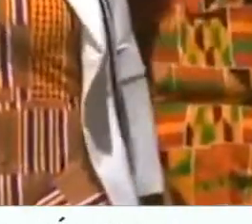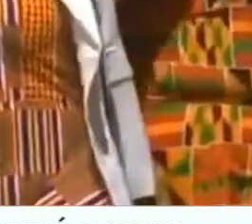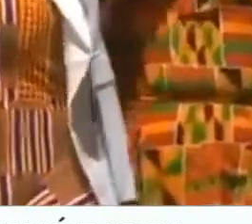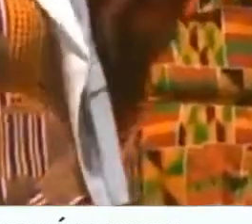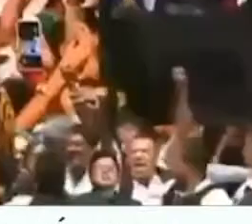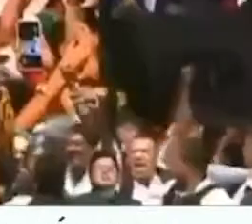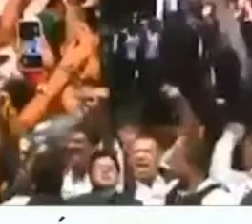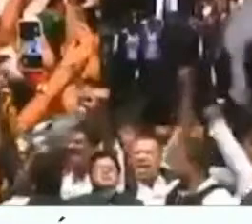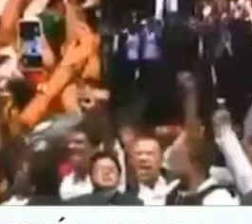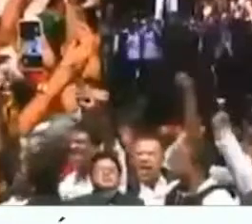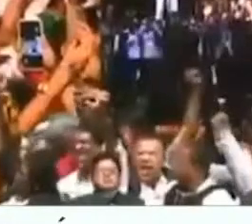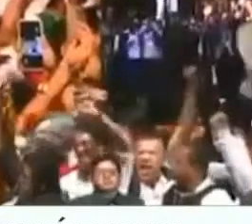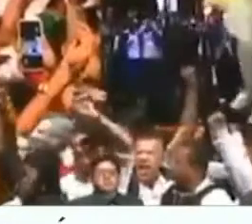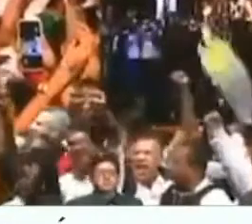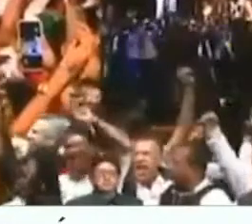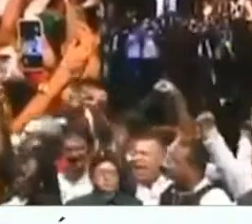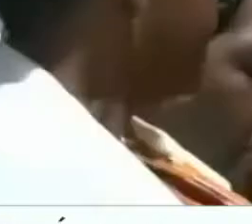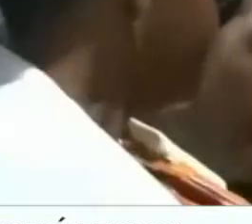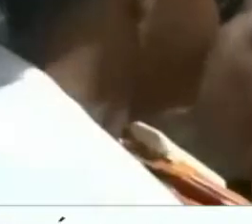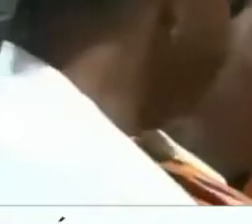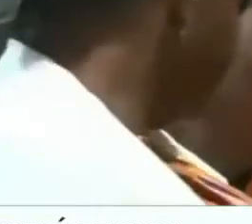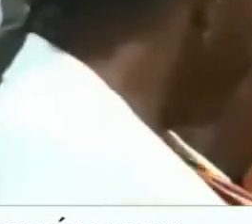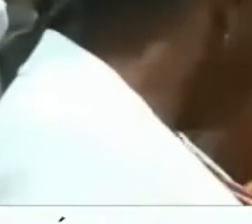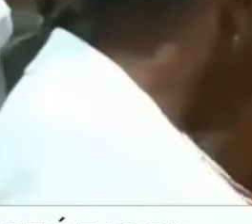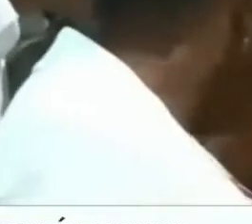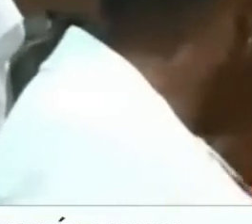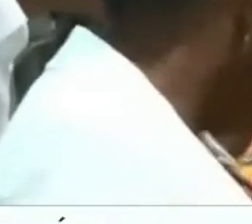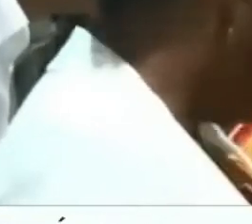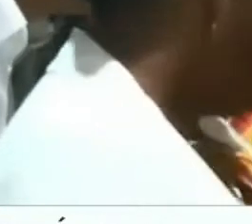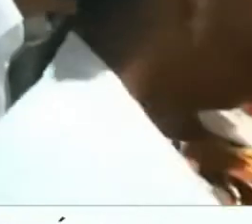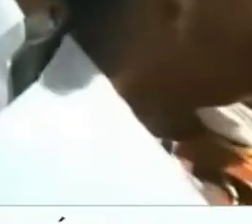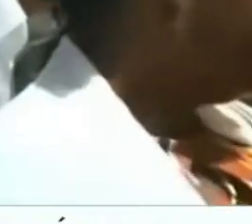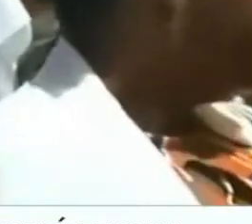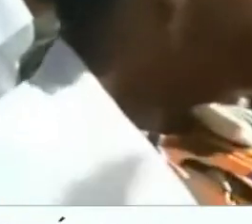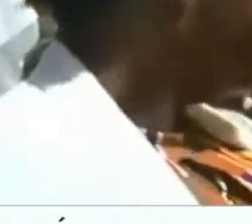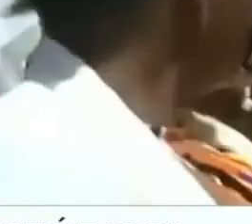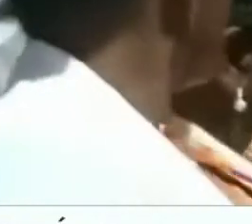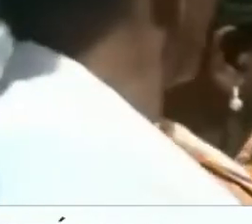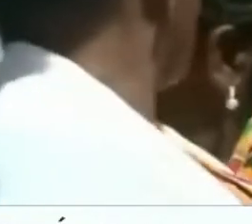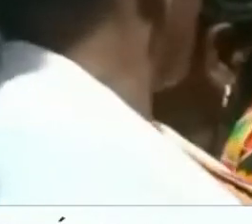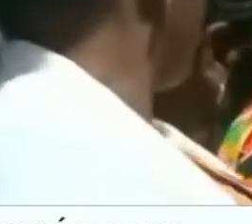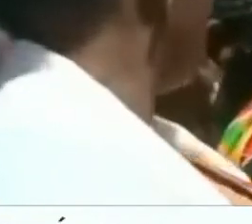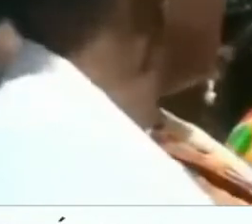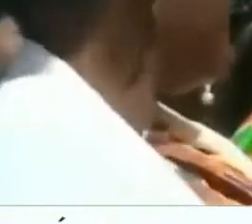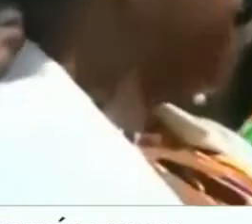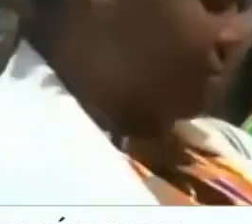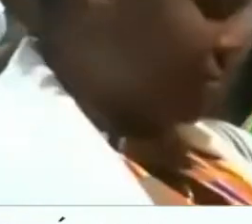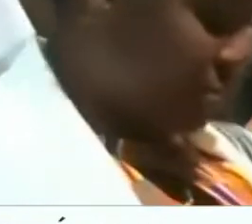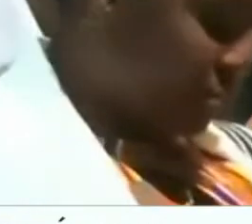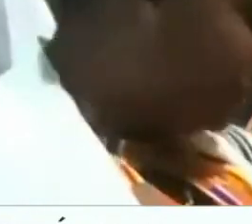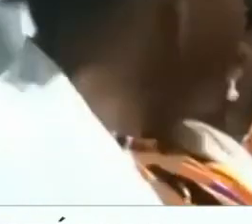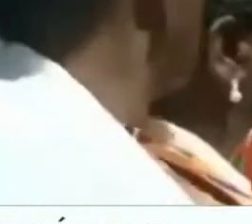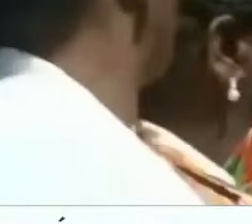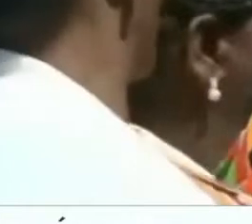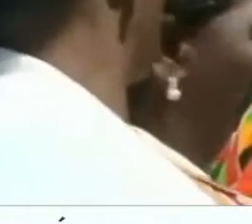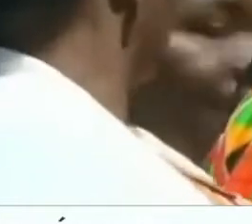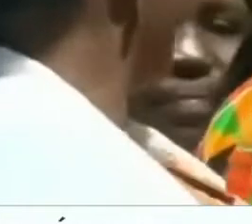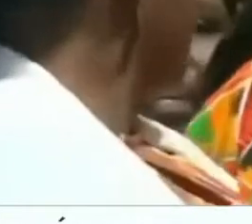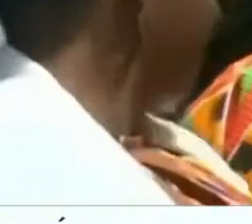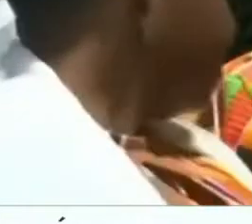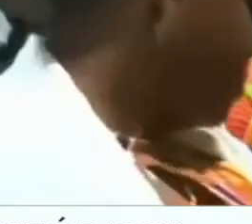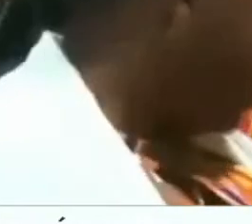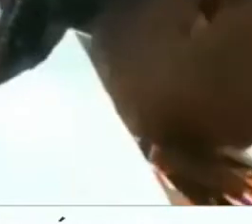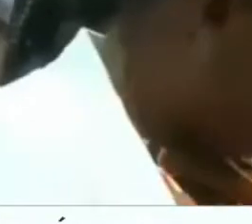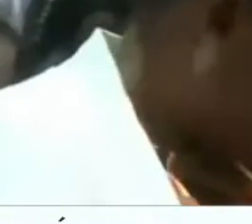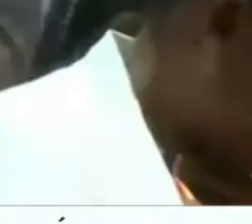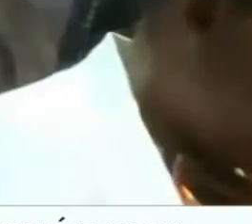mañana el presidente López Obrador aseguró que con la victoria de este candidato de izquierda se inaugura una nueva etapa en América Latina donde